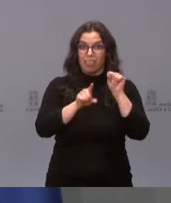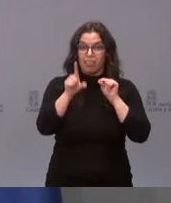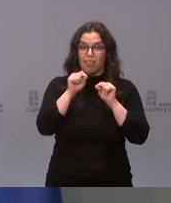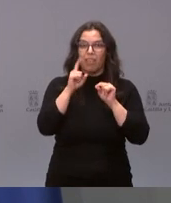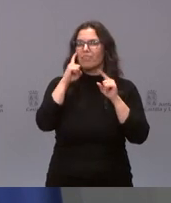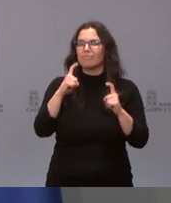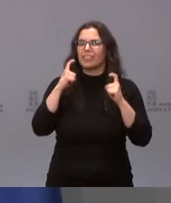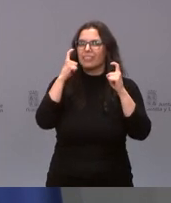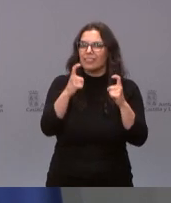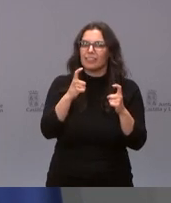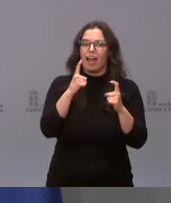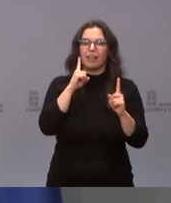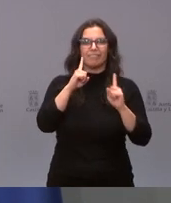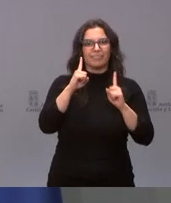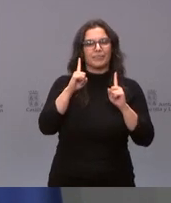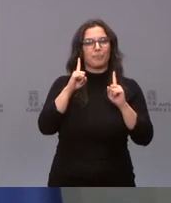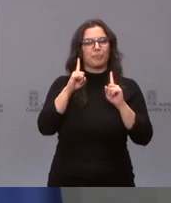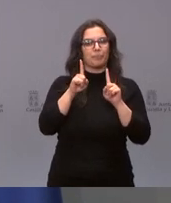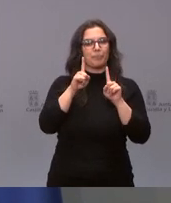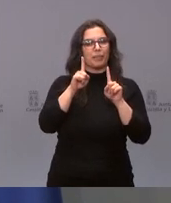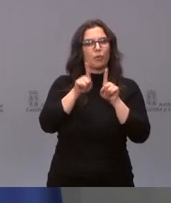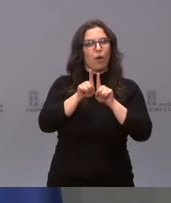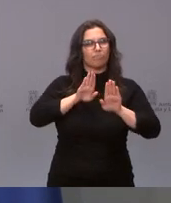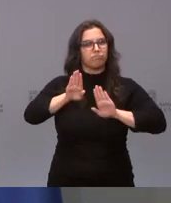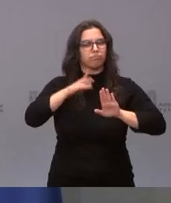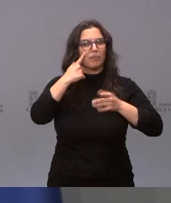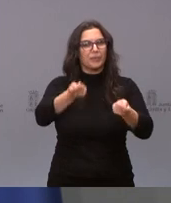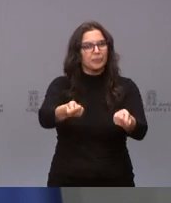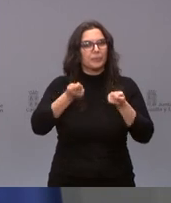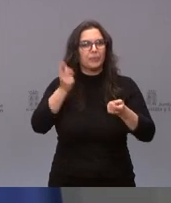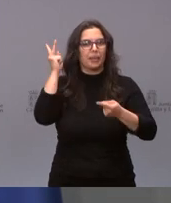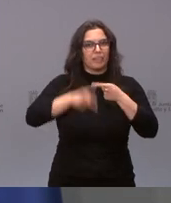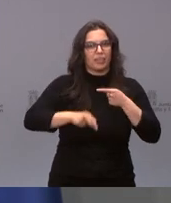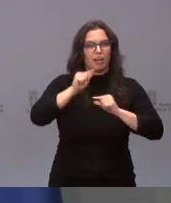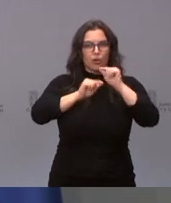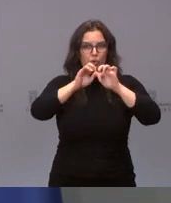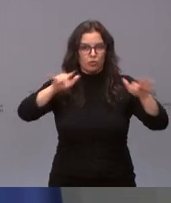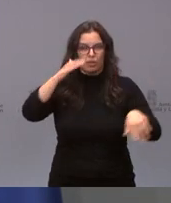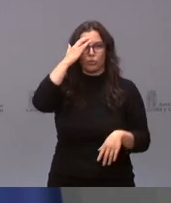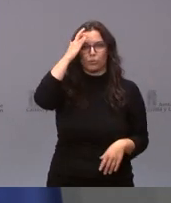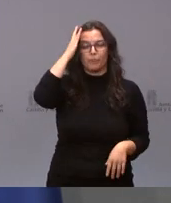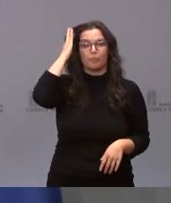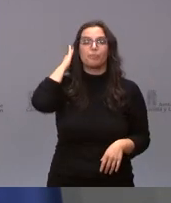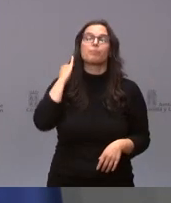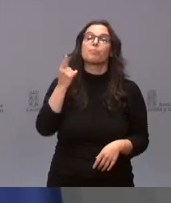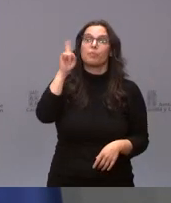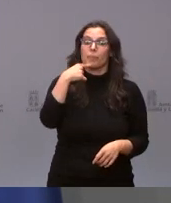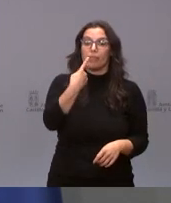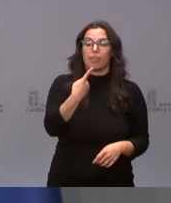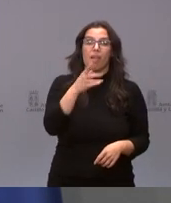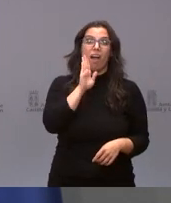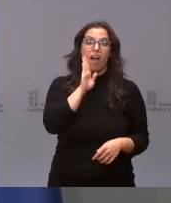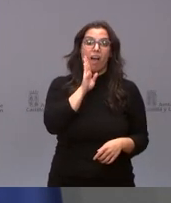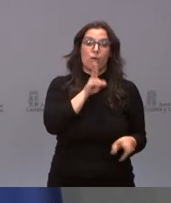ser lo más preventivos posibles y para frenar y cortar los contagios señala que tanto en estos municipios que